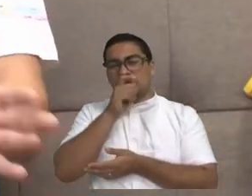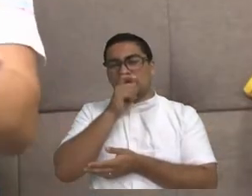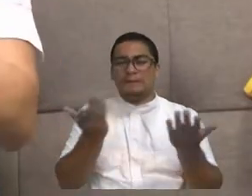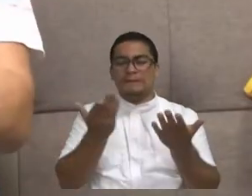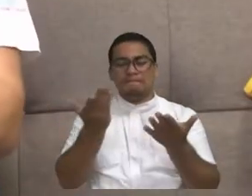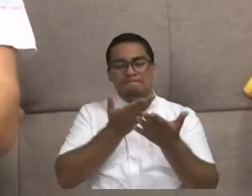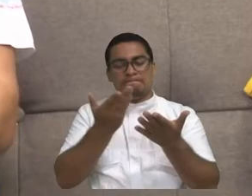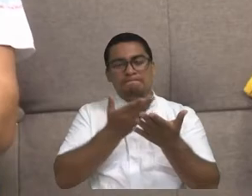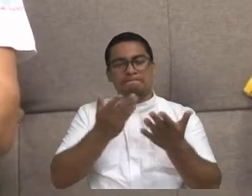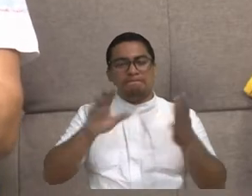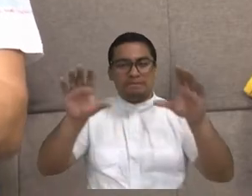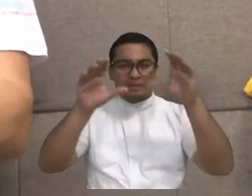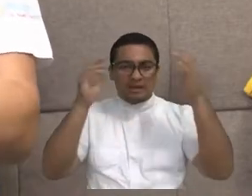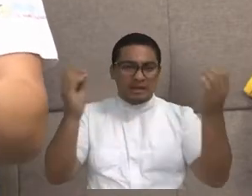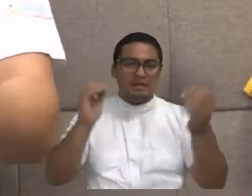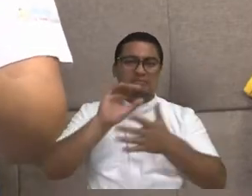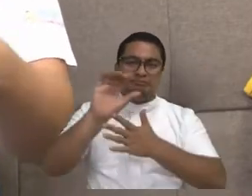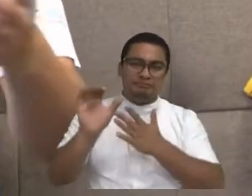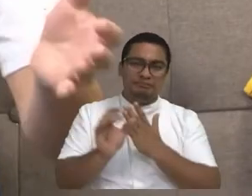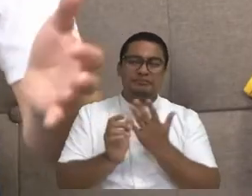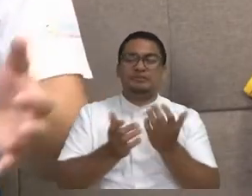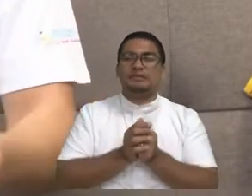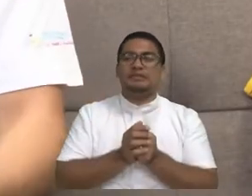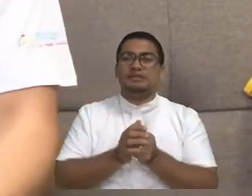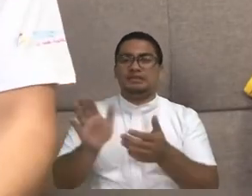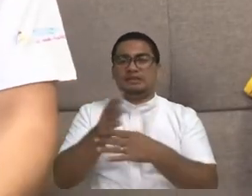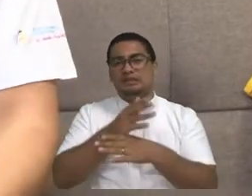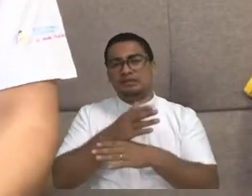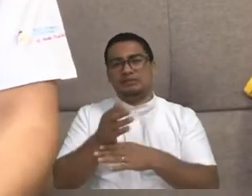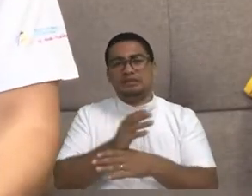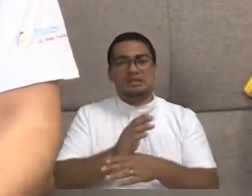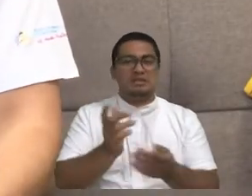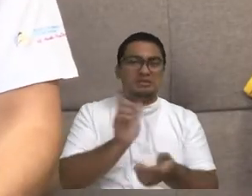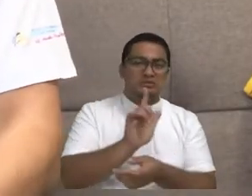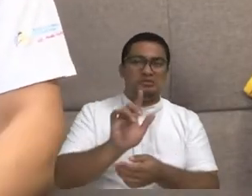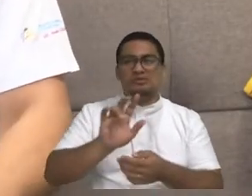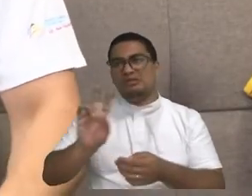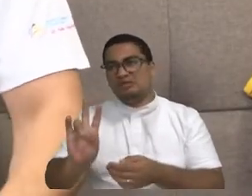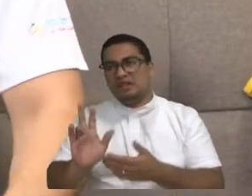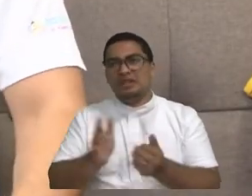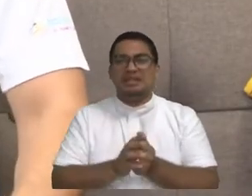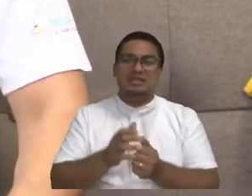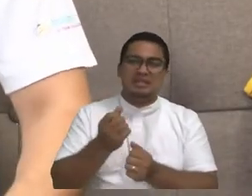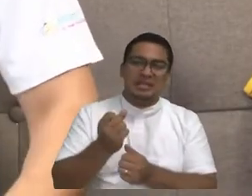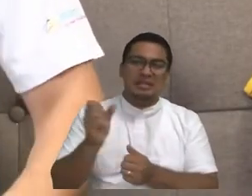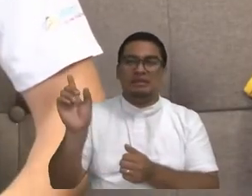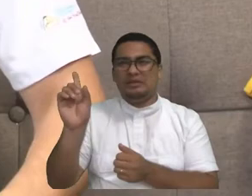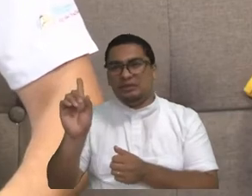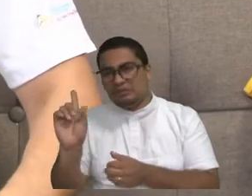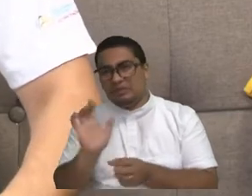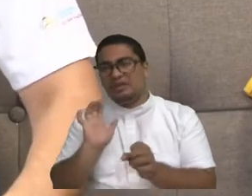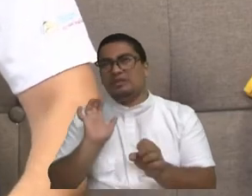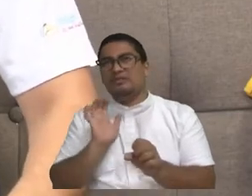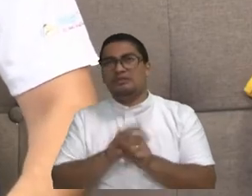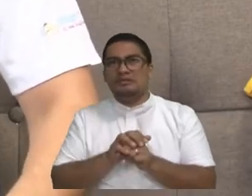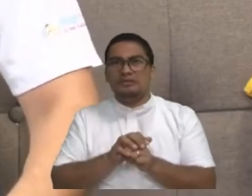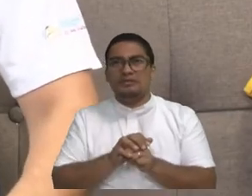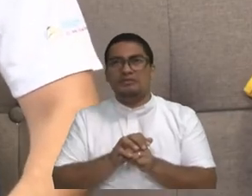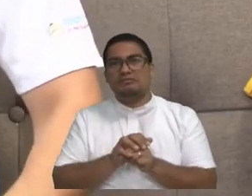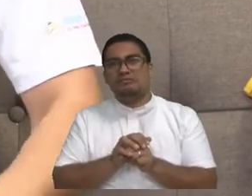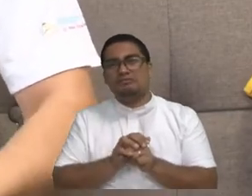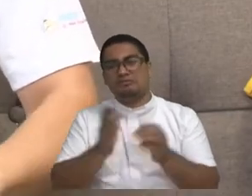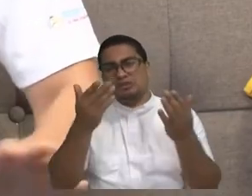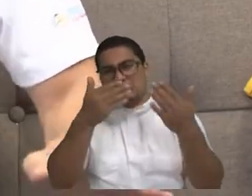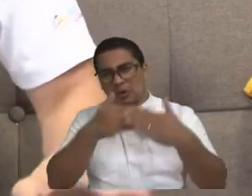carreras de tantos cursos y también diferentes modalidades en las que puedes estudiar entonces el tiempo no puede estudiar en la semana puede estudiar el sábado pues te dará el domingo